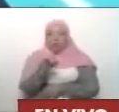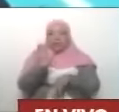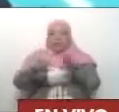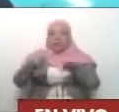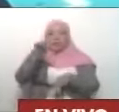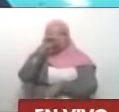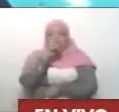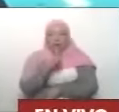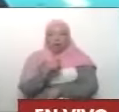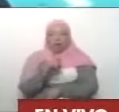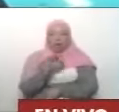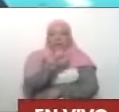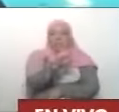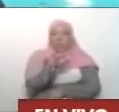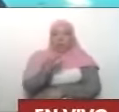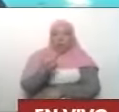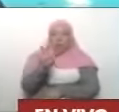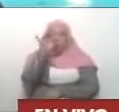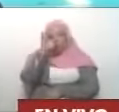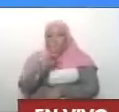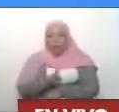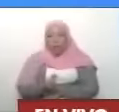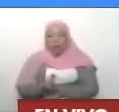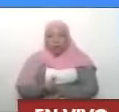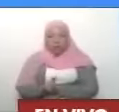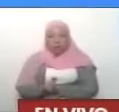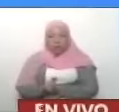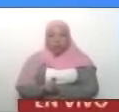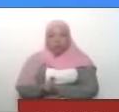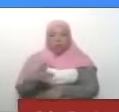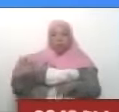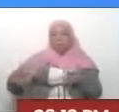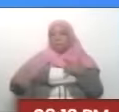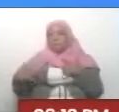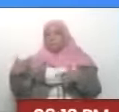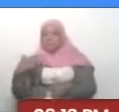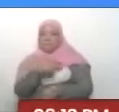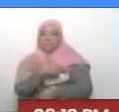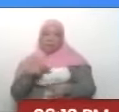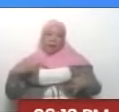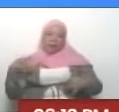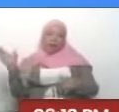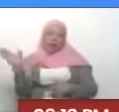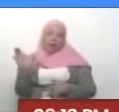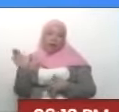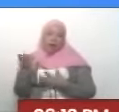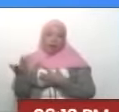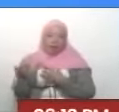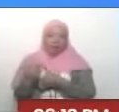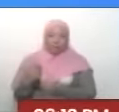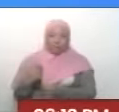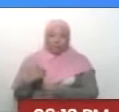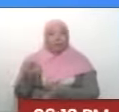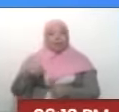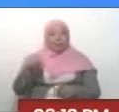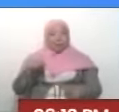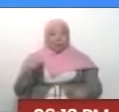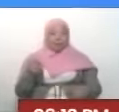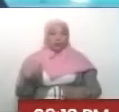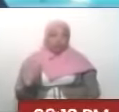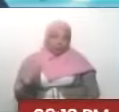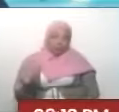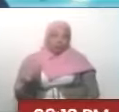15 años, yo tengo 54. O sea que ya habías aprendido el malandreo aquí. Claro, claro, ya yo llegué, ¿viste?, malandreado. Pero